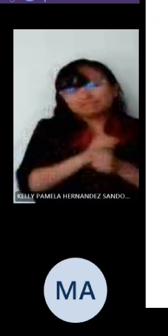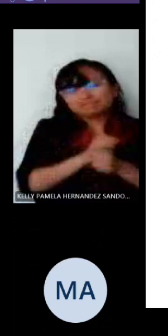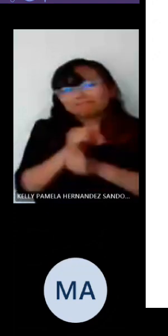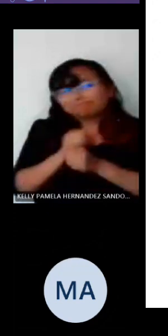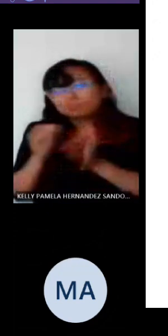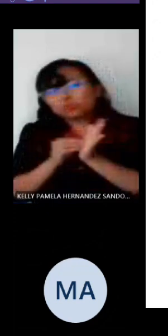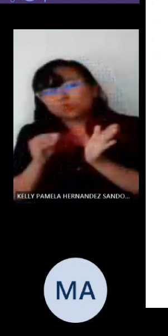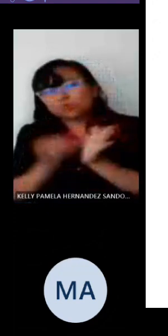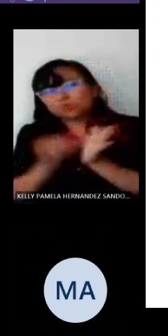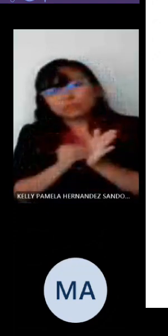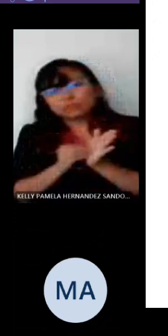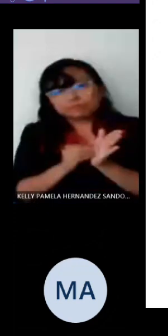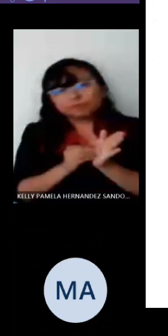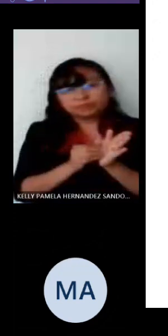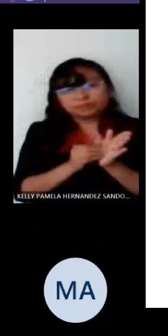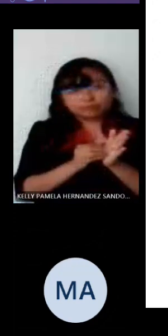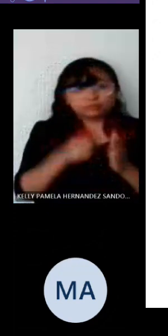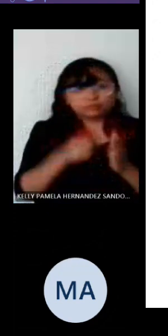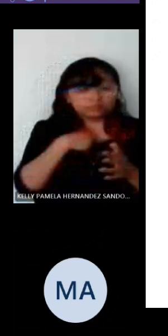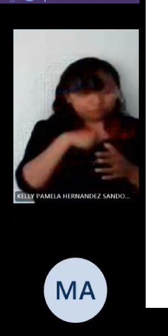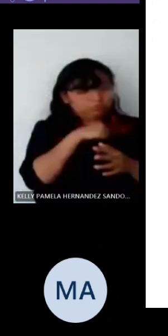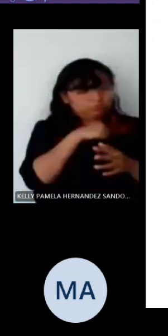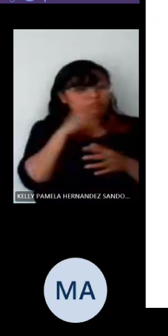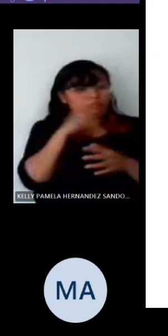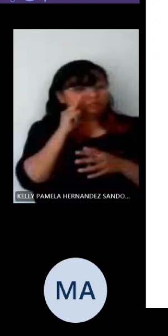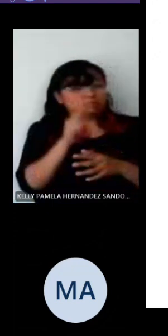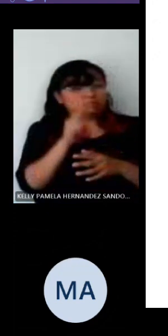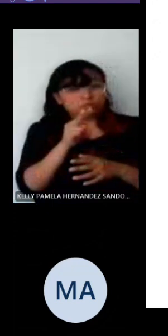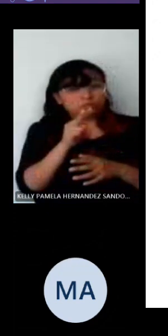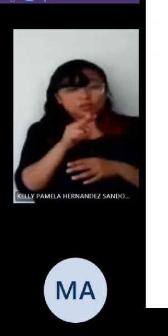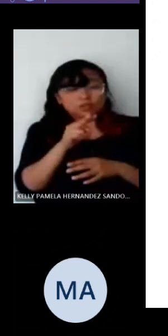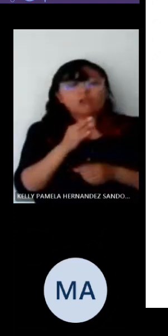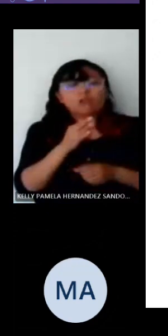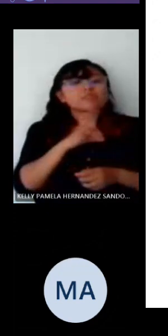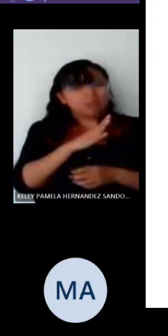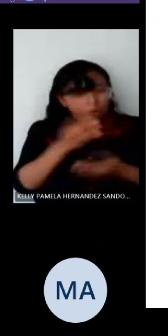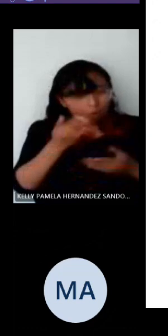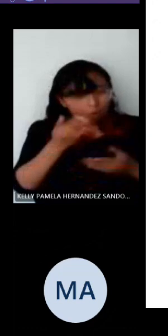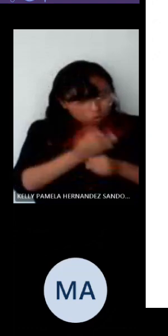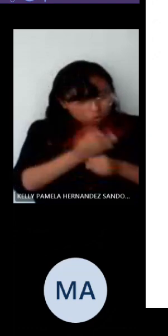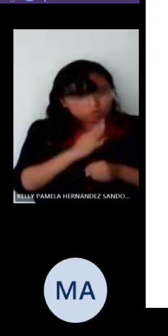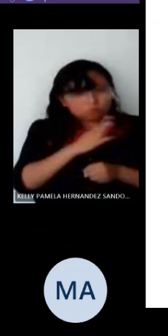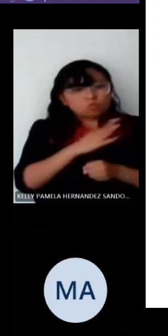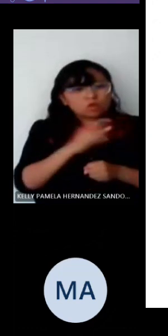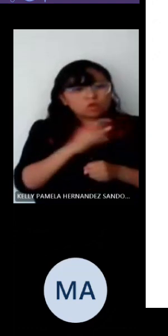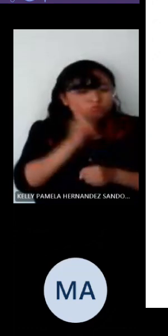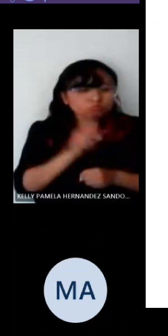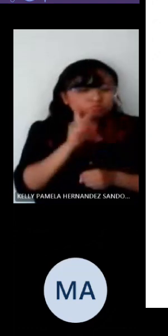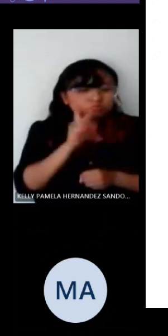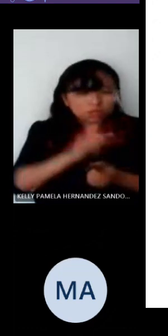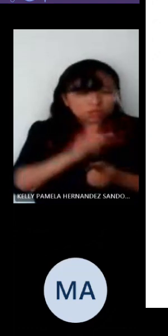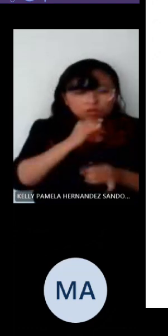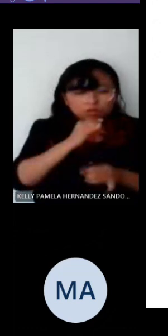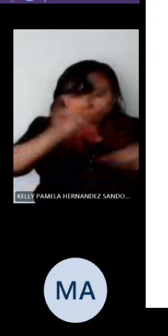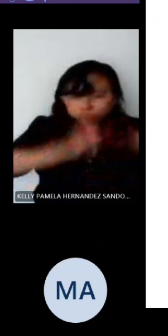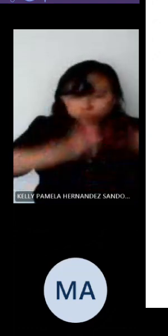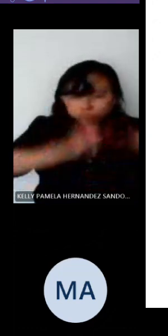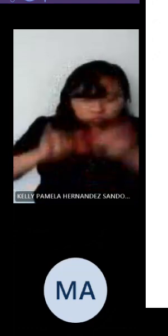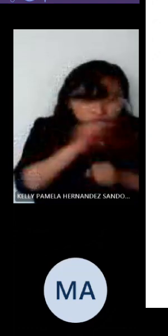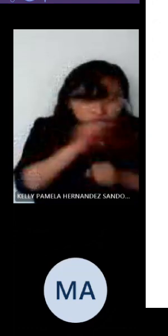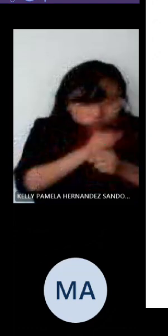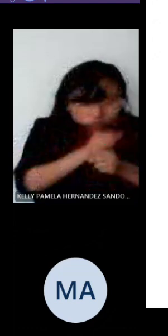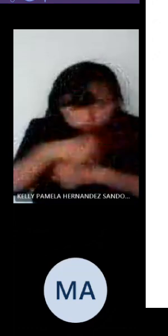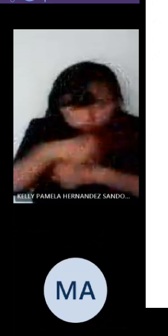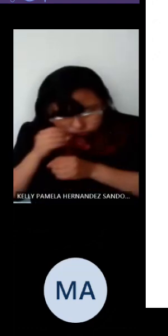de empezar a tener acceso a este tipo de pruebas moleculares, pues nos va a permitir caracterizar y sobre todo brindarles